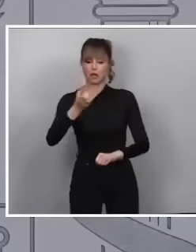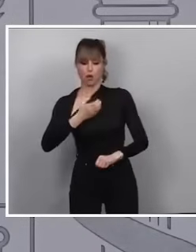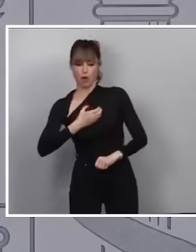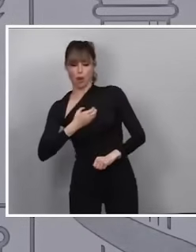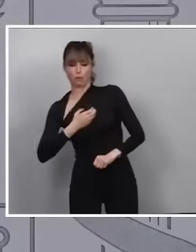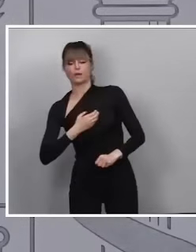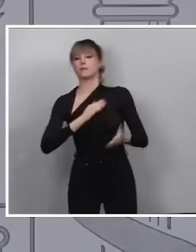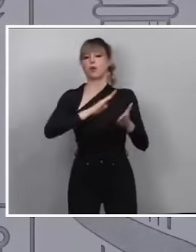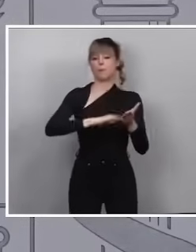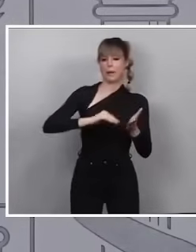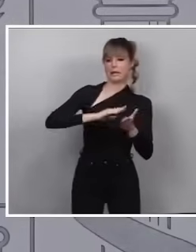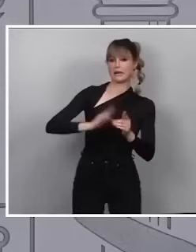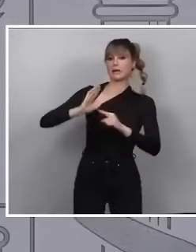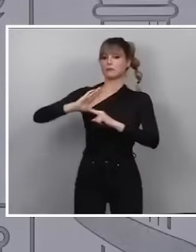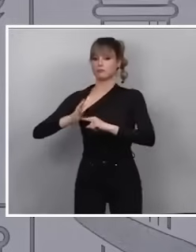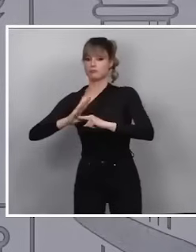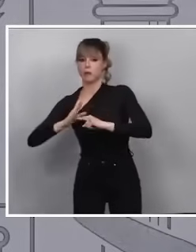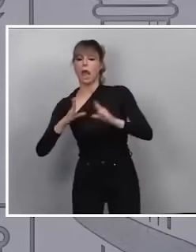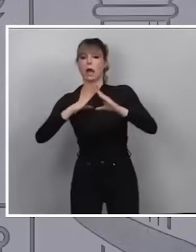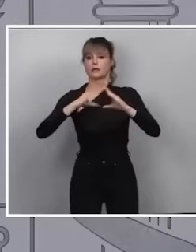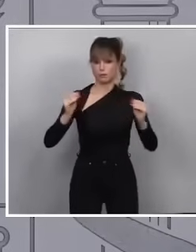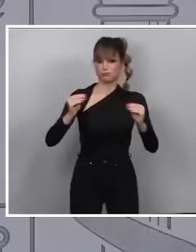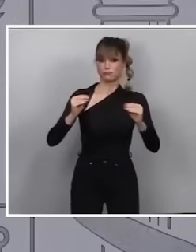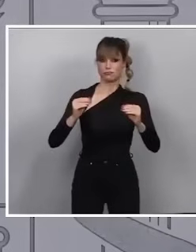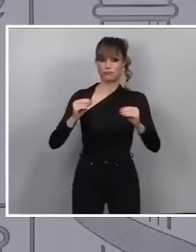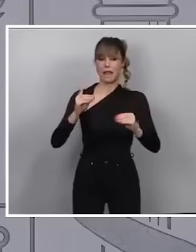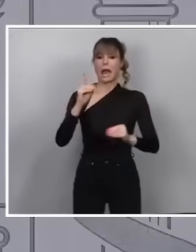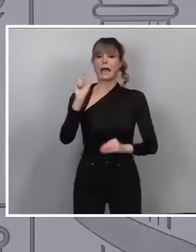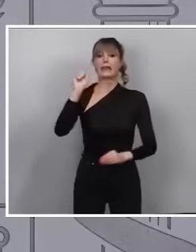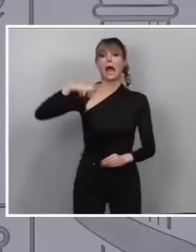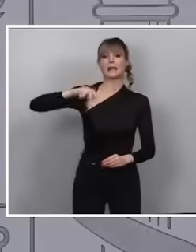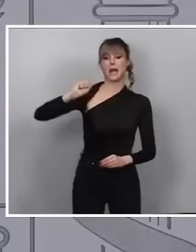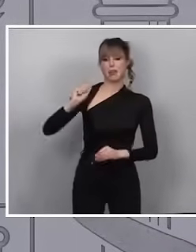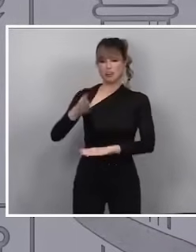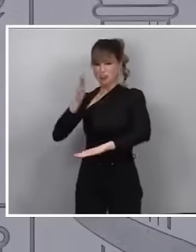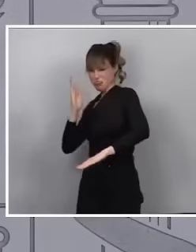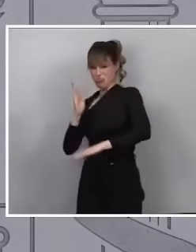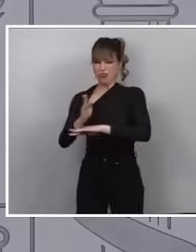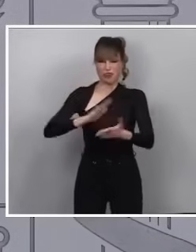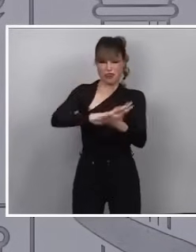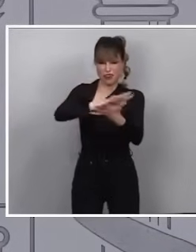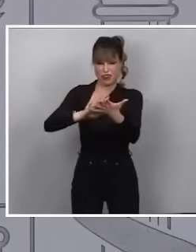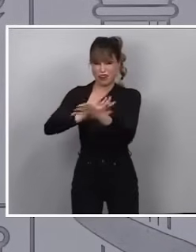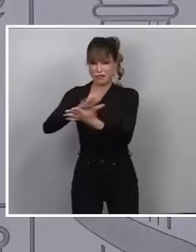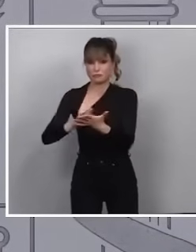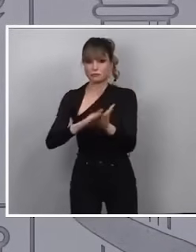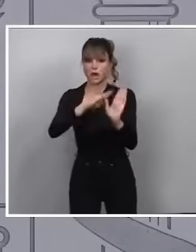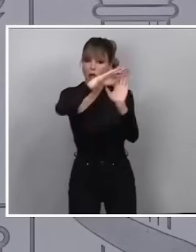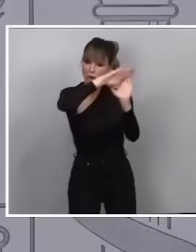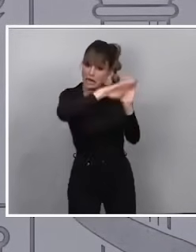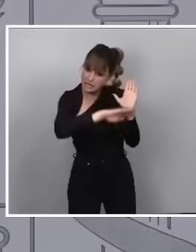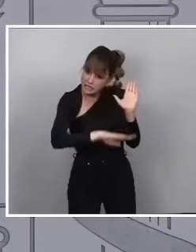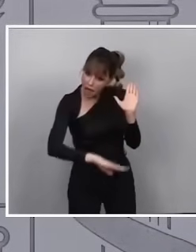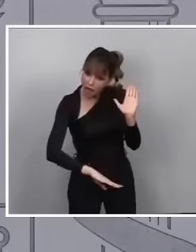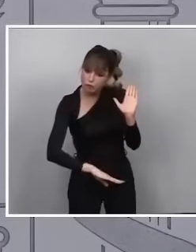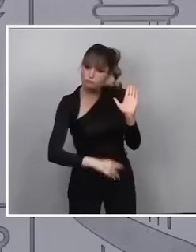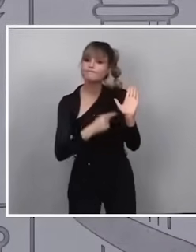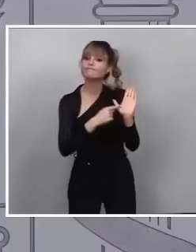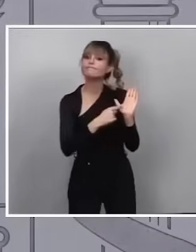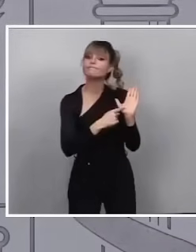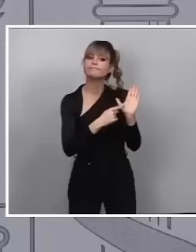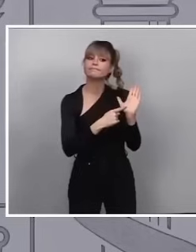Castellano manchegos y andaluces golpeados por la Dana un listado que naturalmente podrá